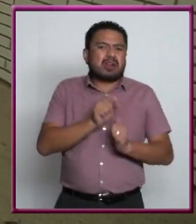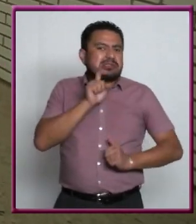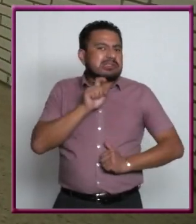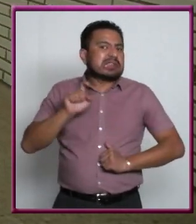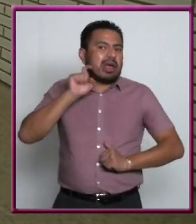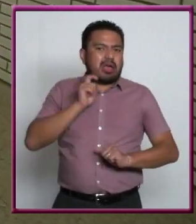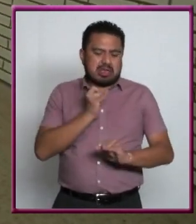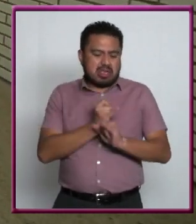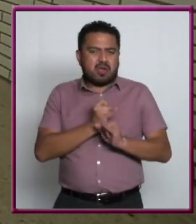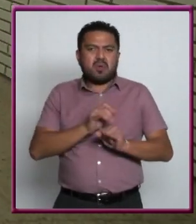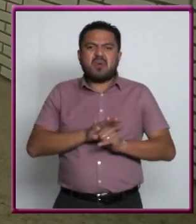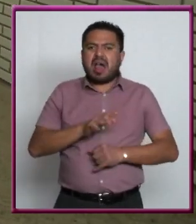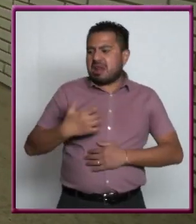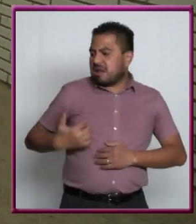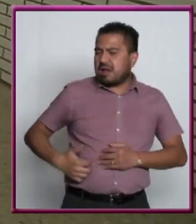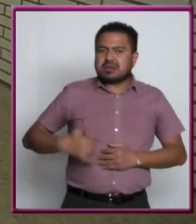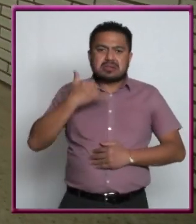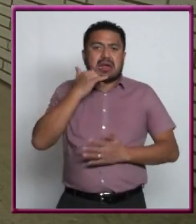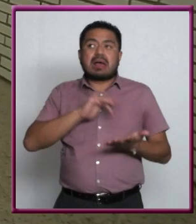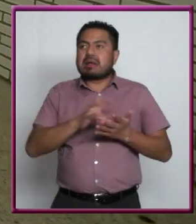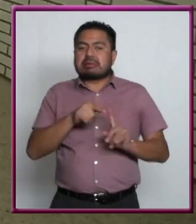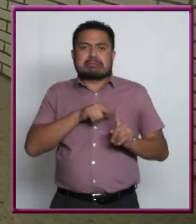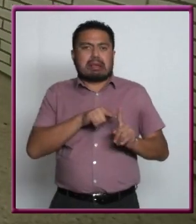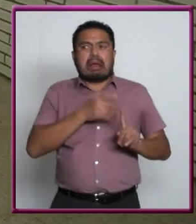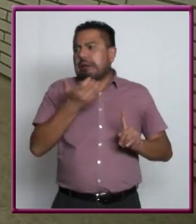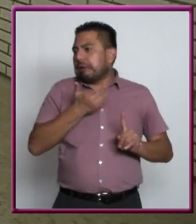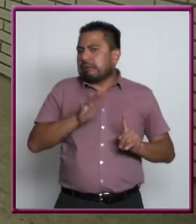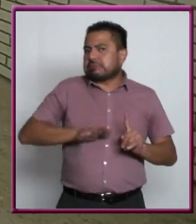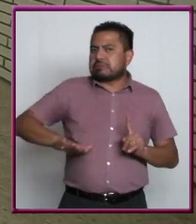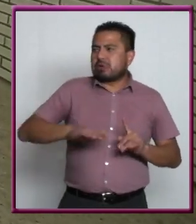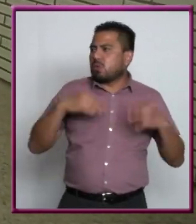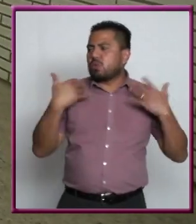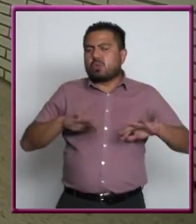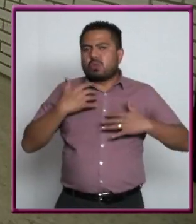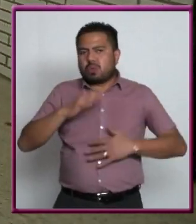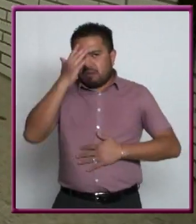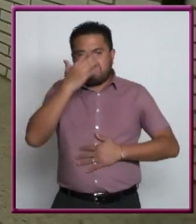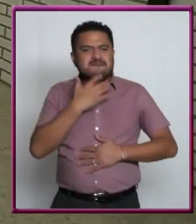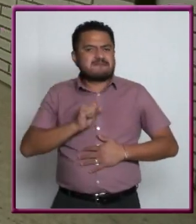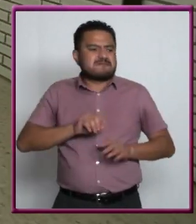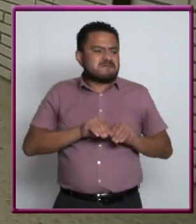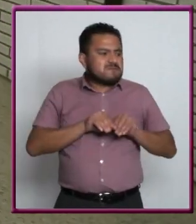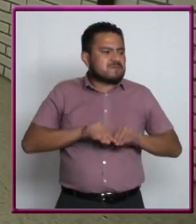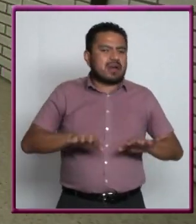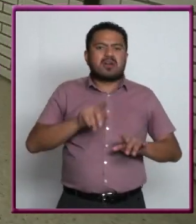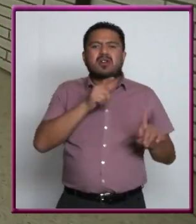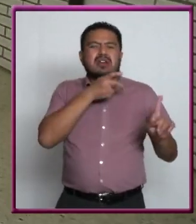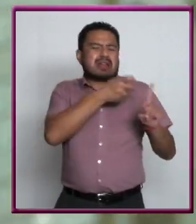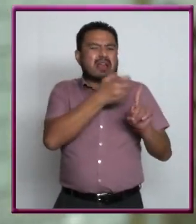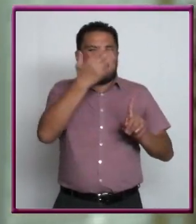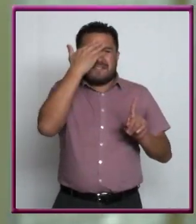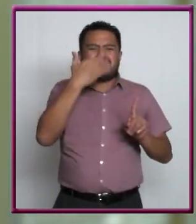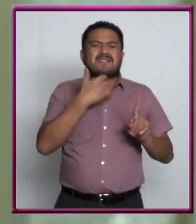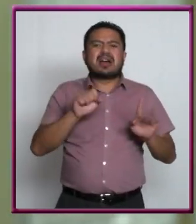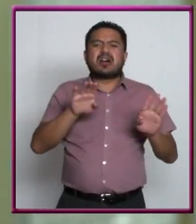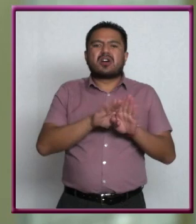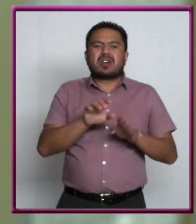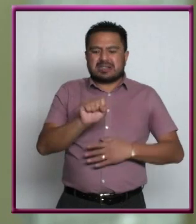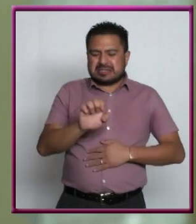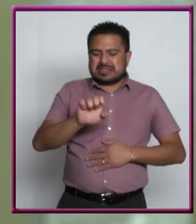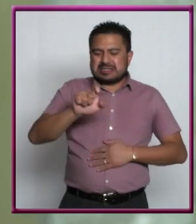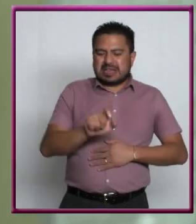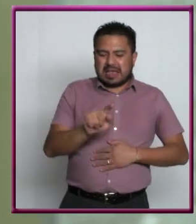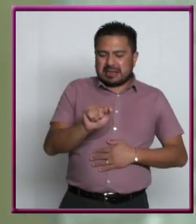tener acceso a contenido sexual desde cualquier dispositivo gracias a prácticas que tienen mucha popularidad. Es el